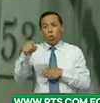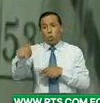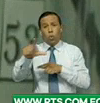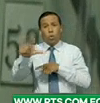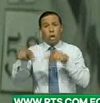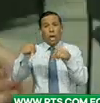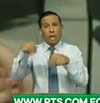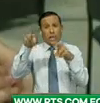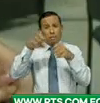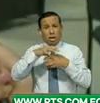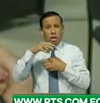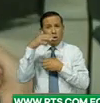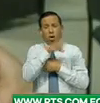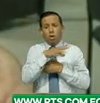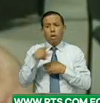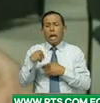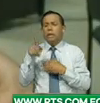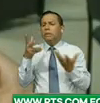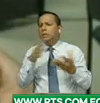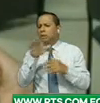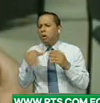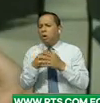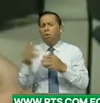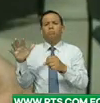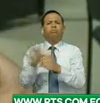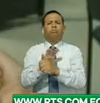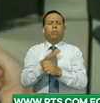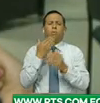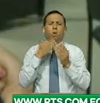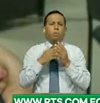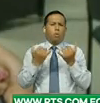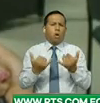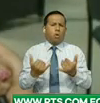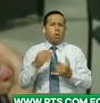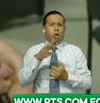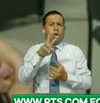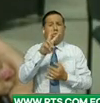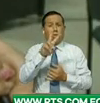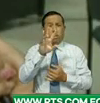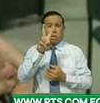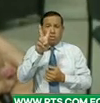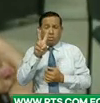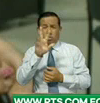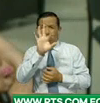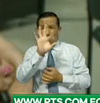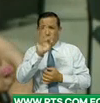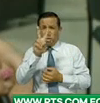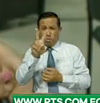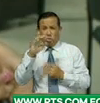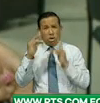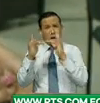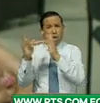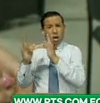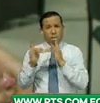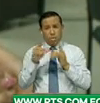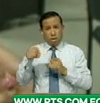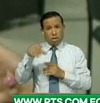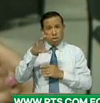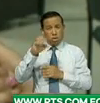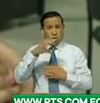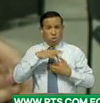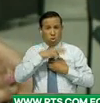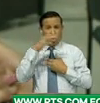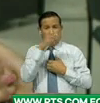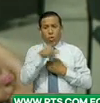está copado. Tenemos al momento de 92 camas que tenemos para área COVID.